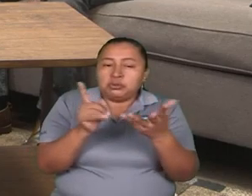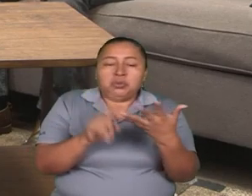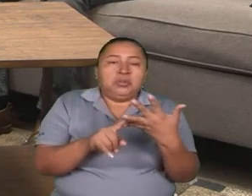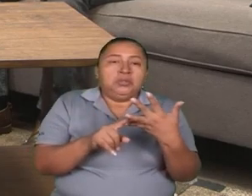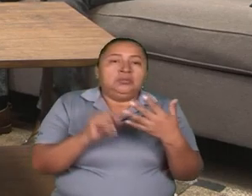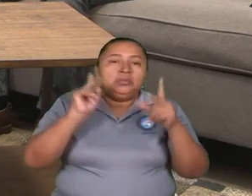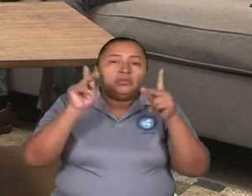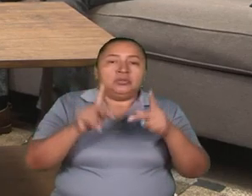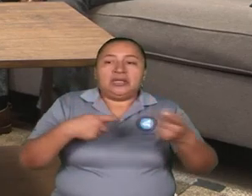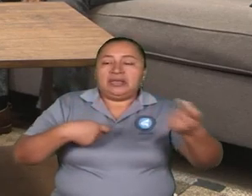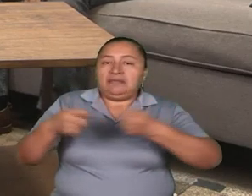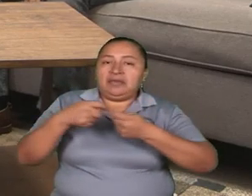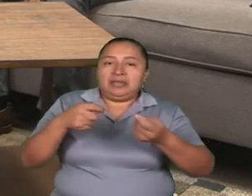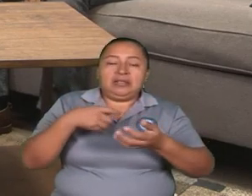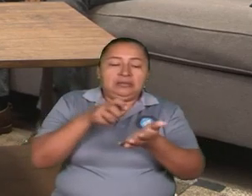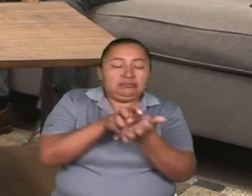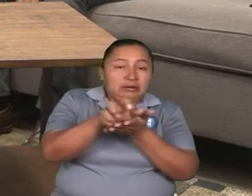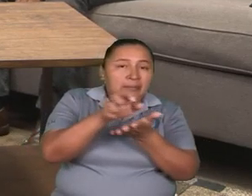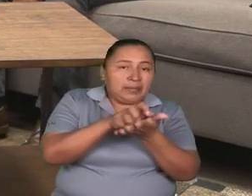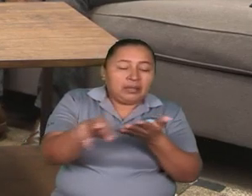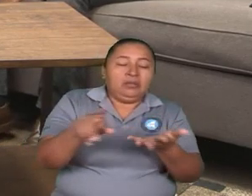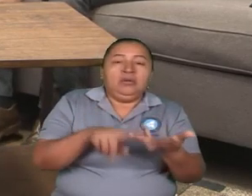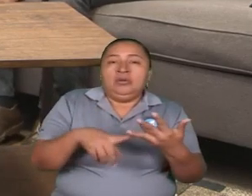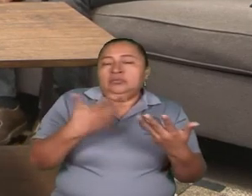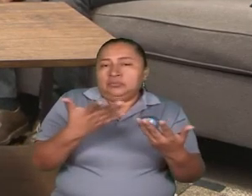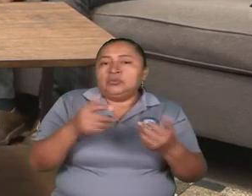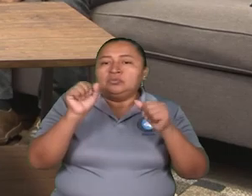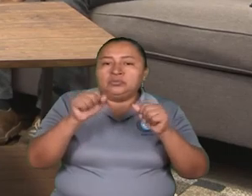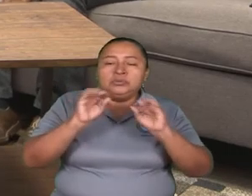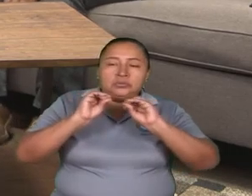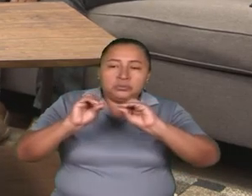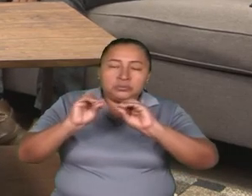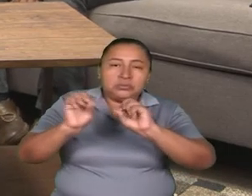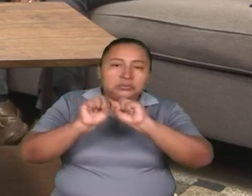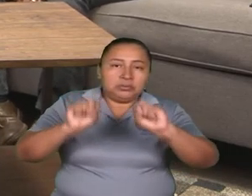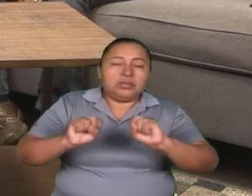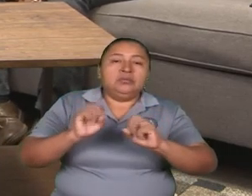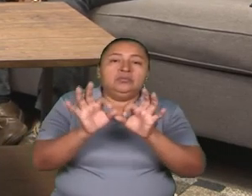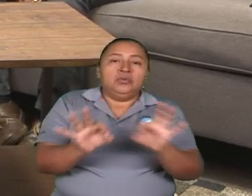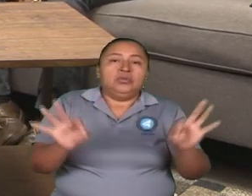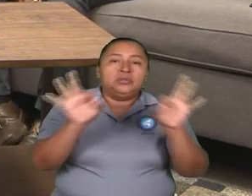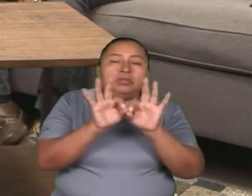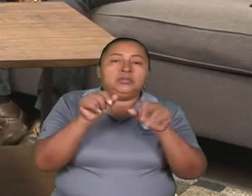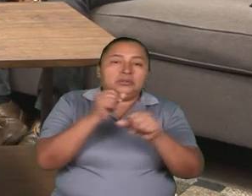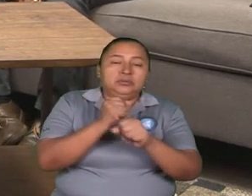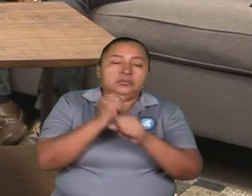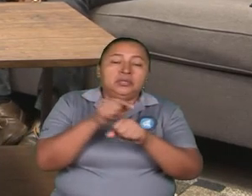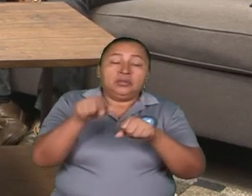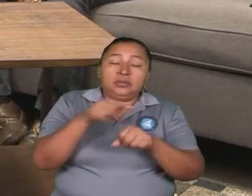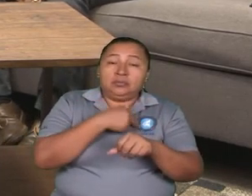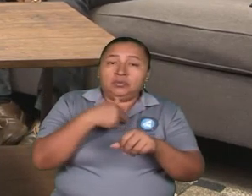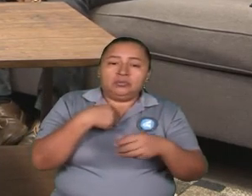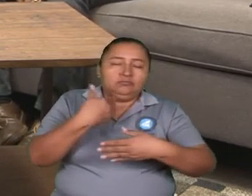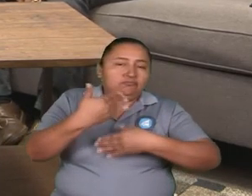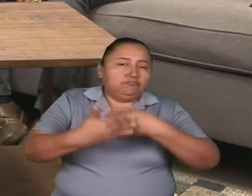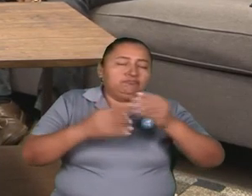la familia, como te digo siempre, disfruten. Ese es el objetivo. Uno, el disfrute de las familias